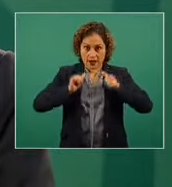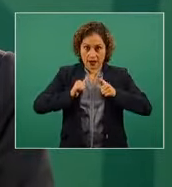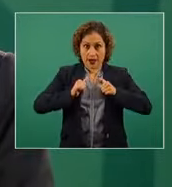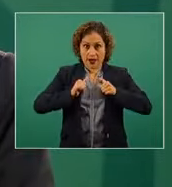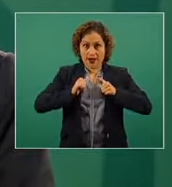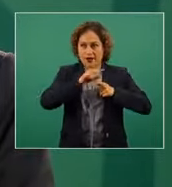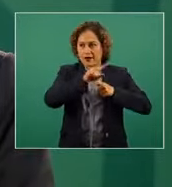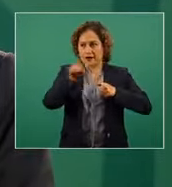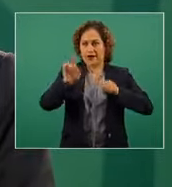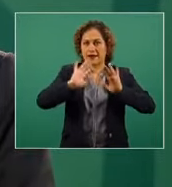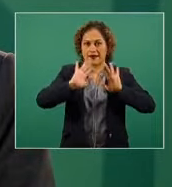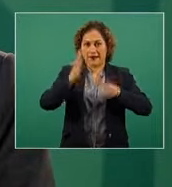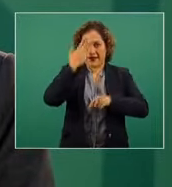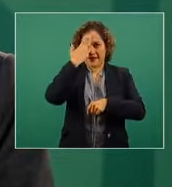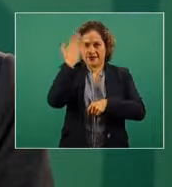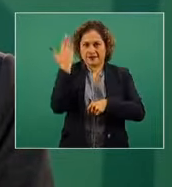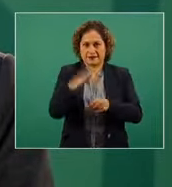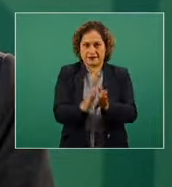tienen